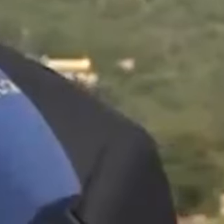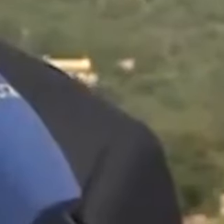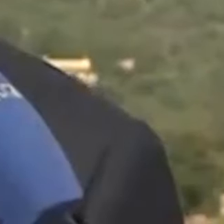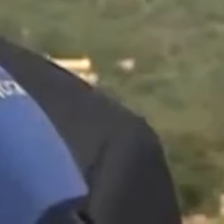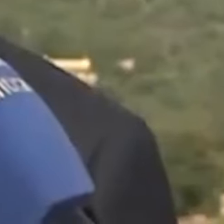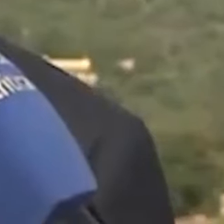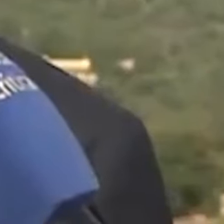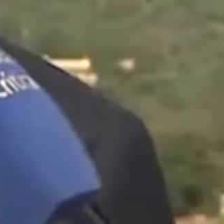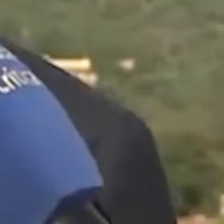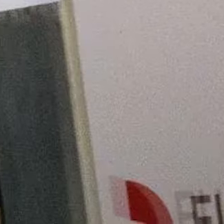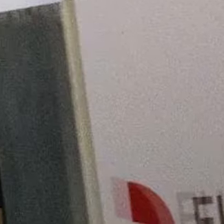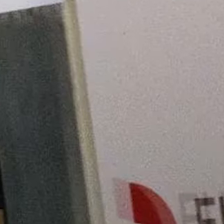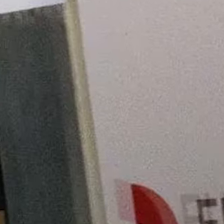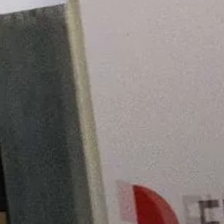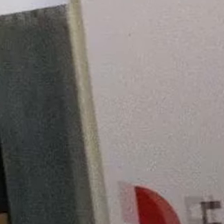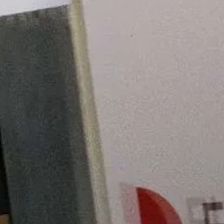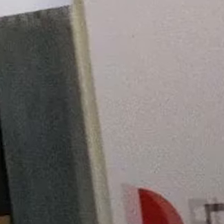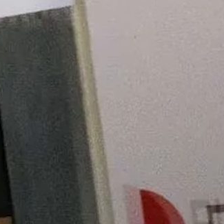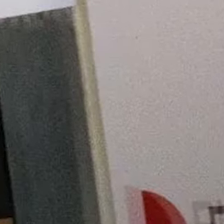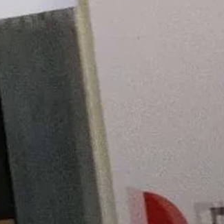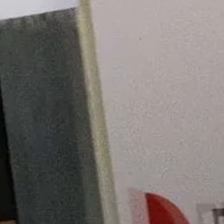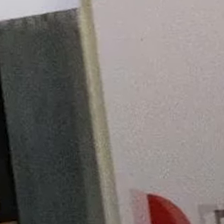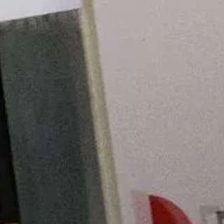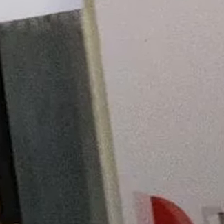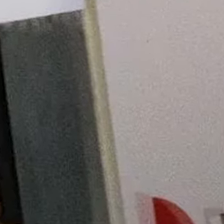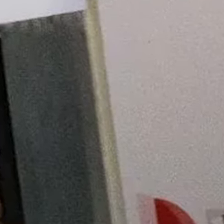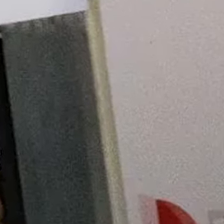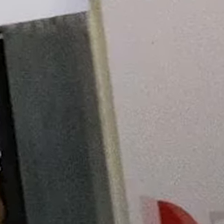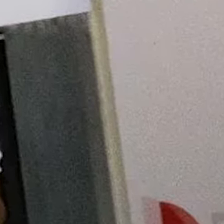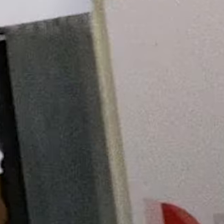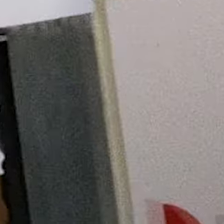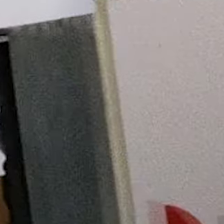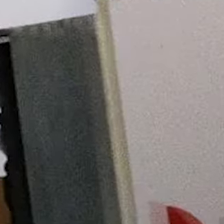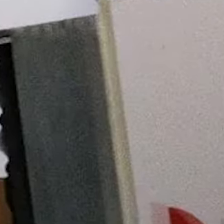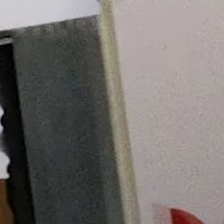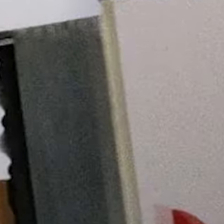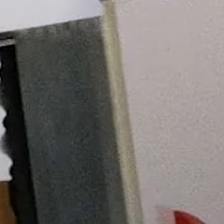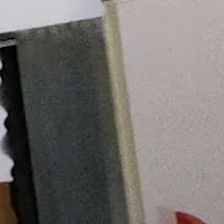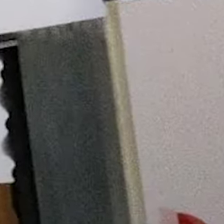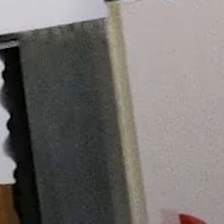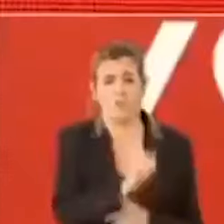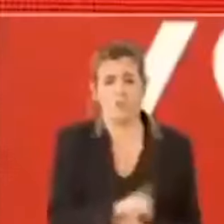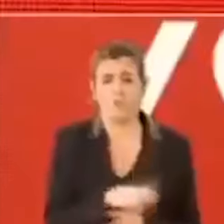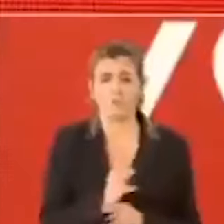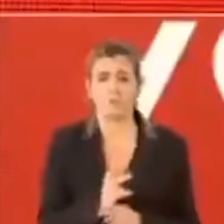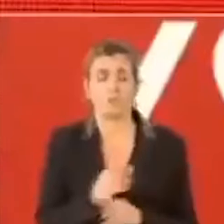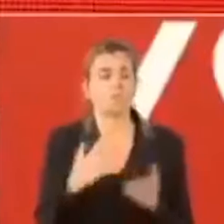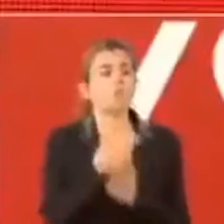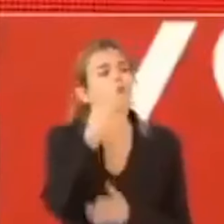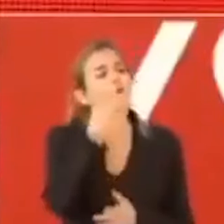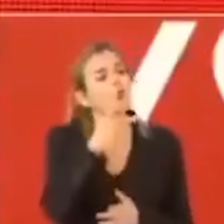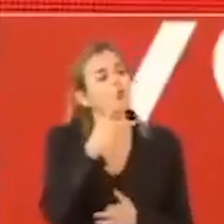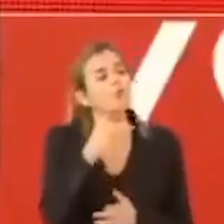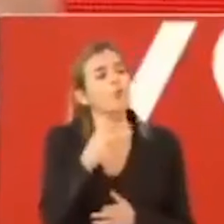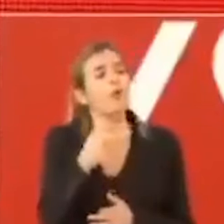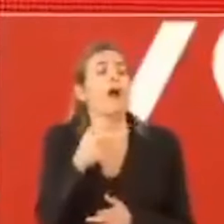paseaba tranquilamente por las calles de Barcelona antes de llegar al escenario que le esperaba para dar un mitin. Además, aunque entiende que